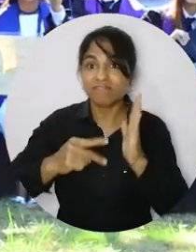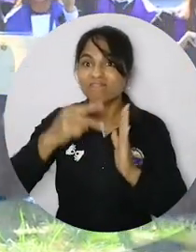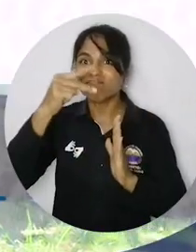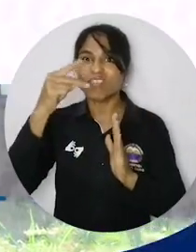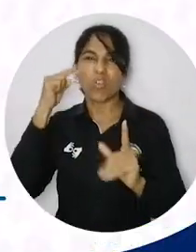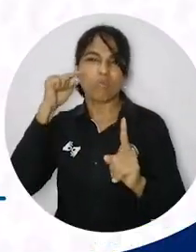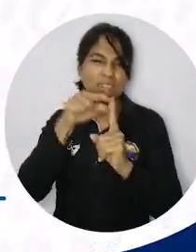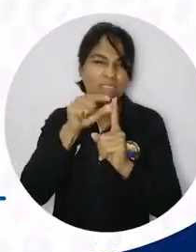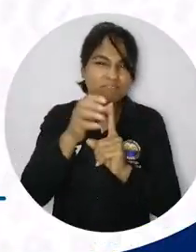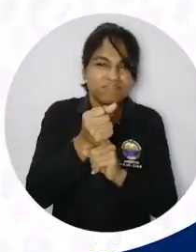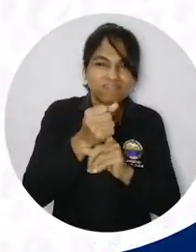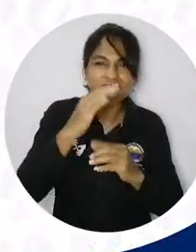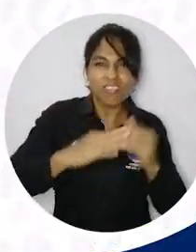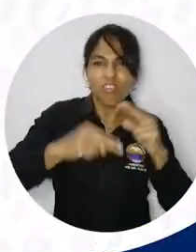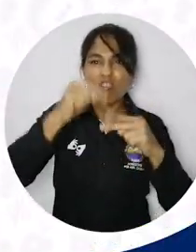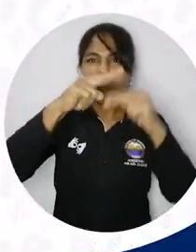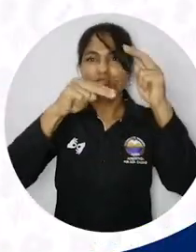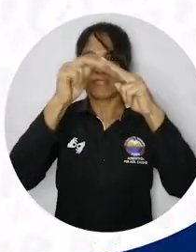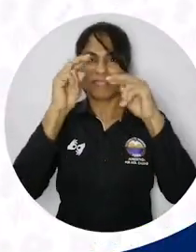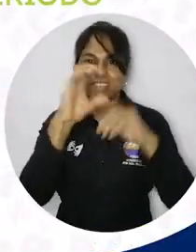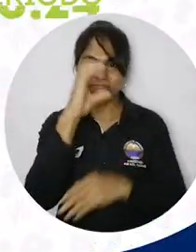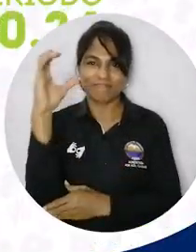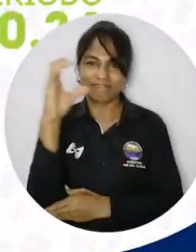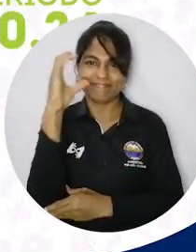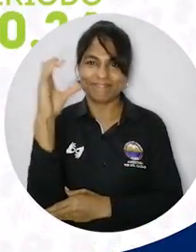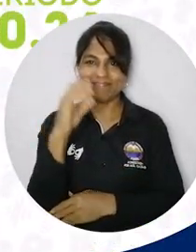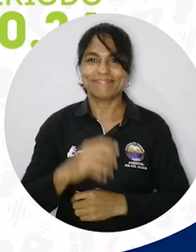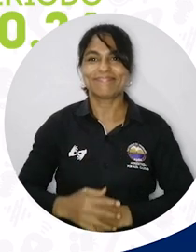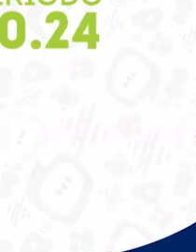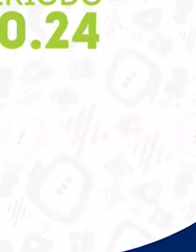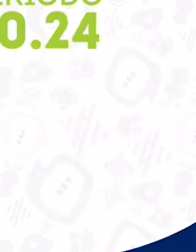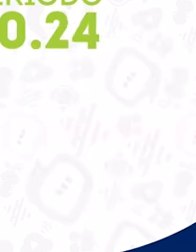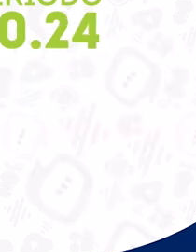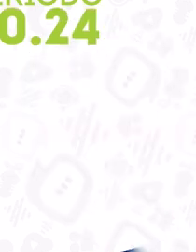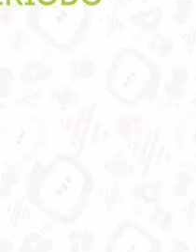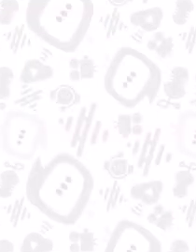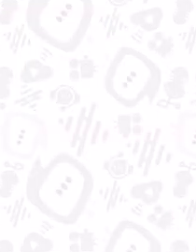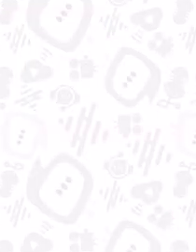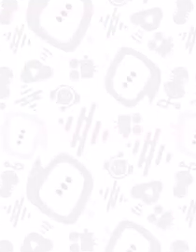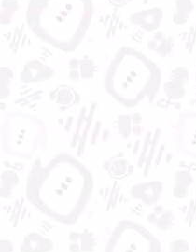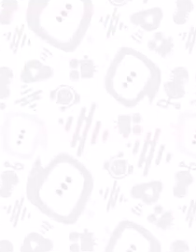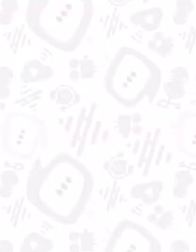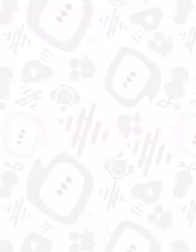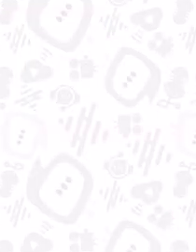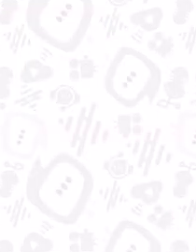futuro en el país Universidad del Magdalena aún más incluyente